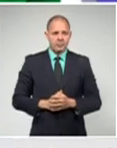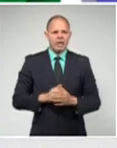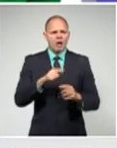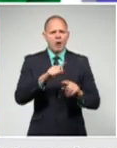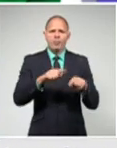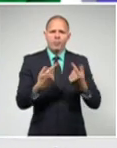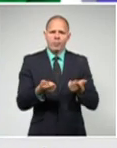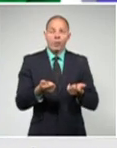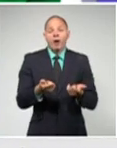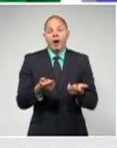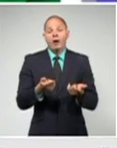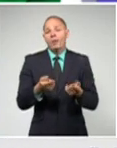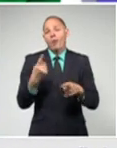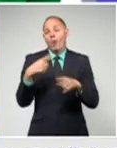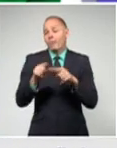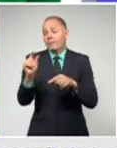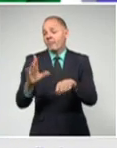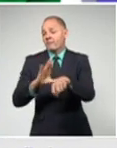confirmados.